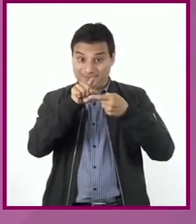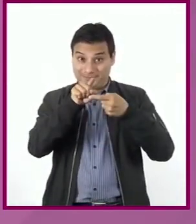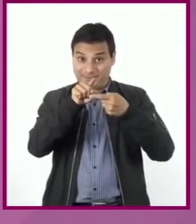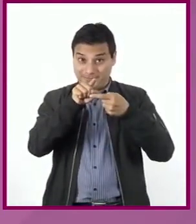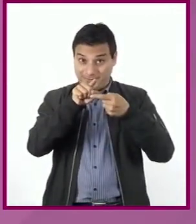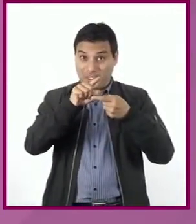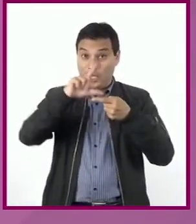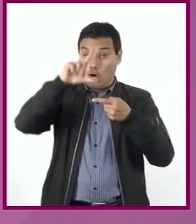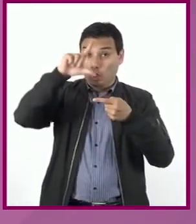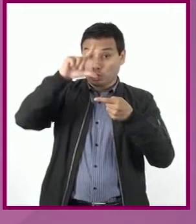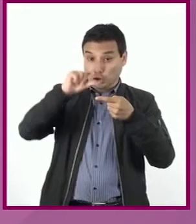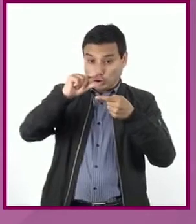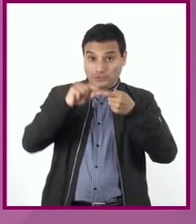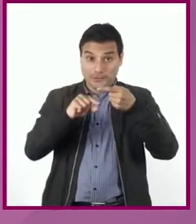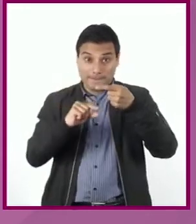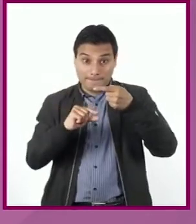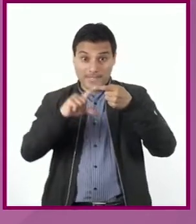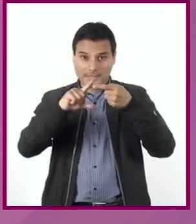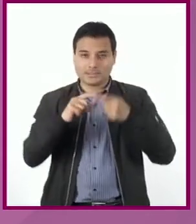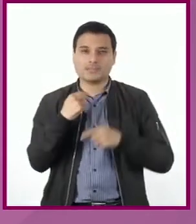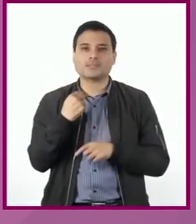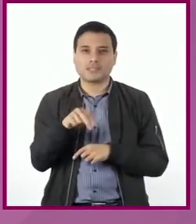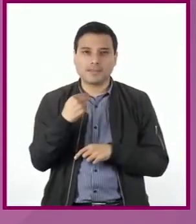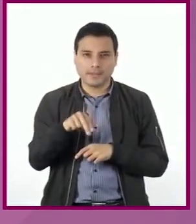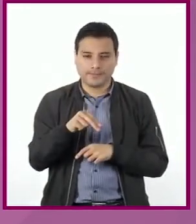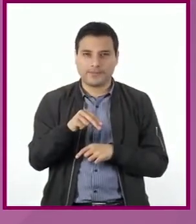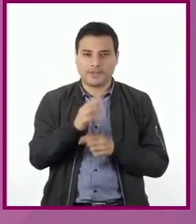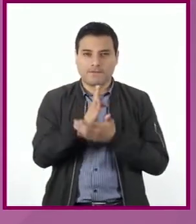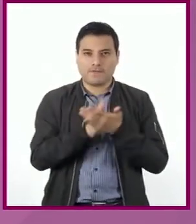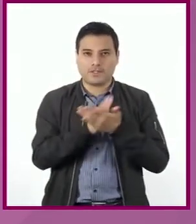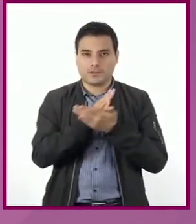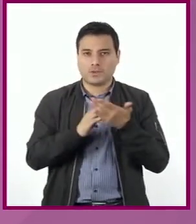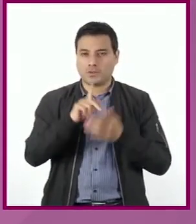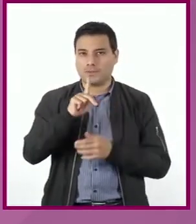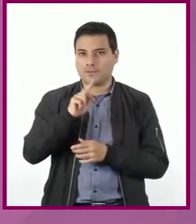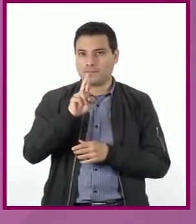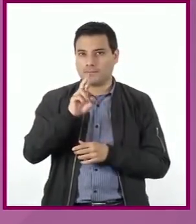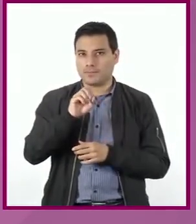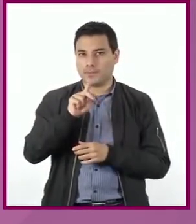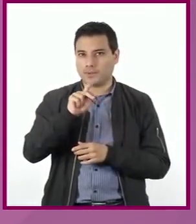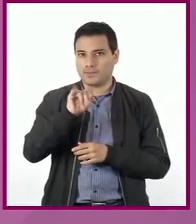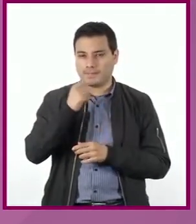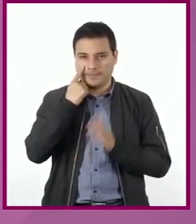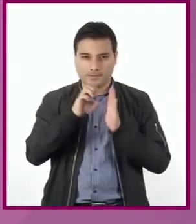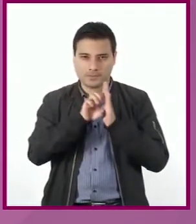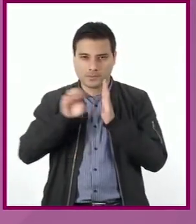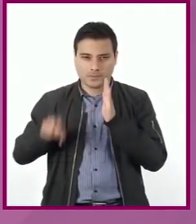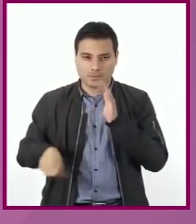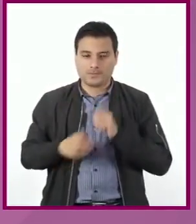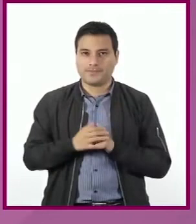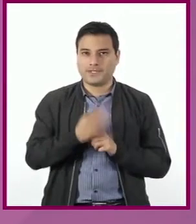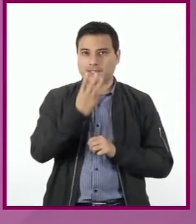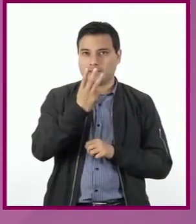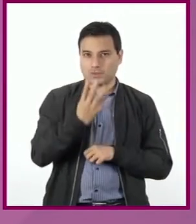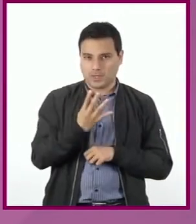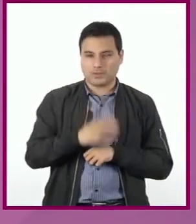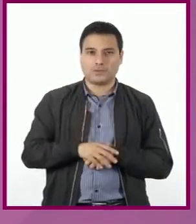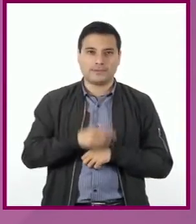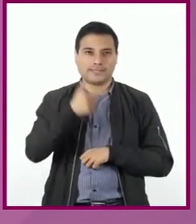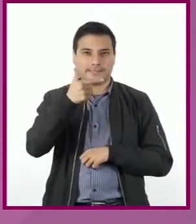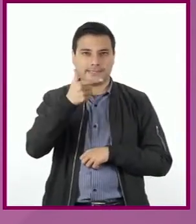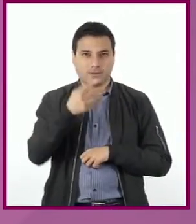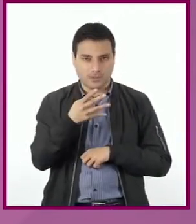denominador, se trata de una fracción propia. En los ejemplos de fracciones como 3/4, 7/8